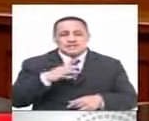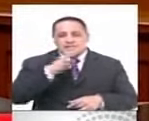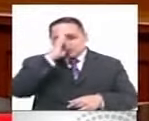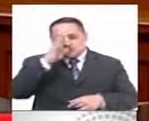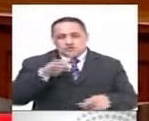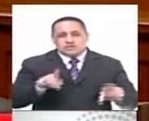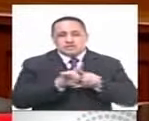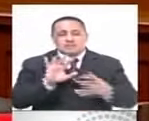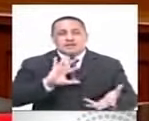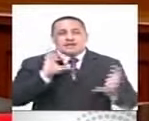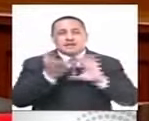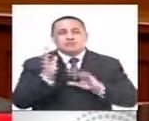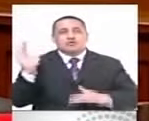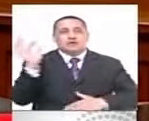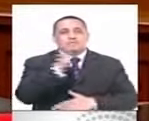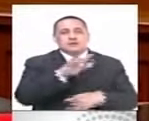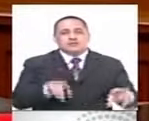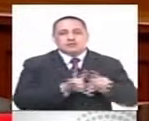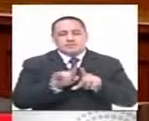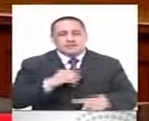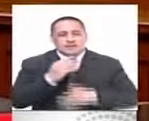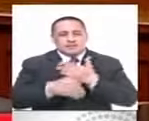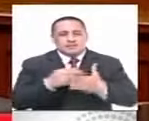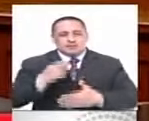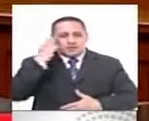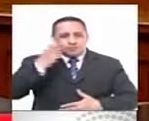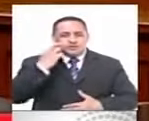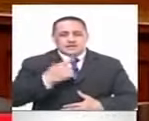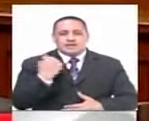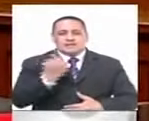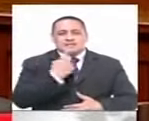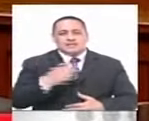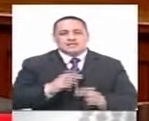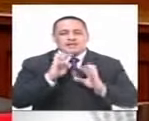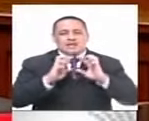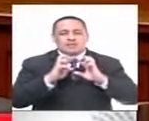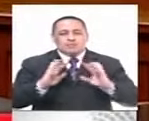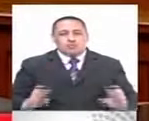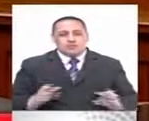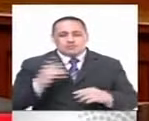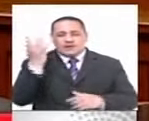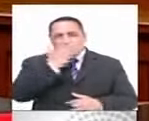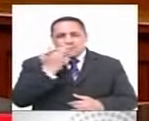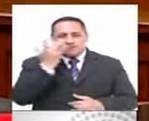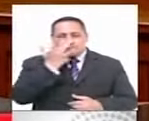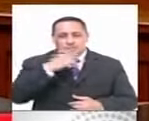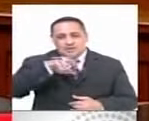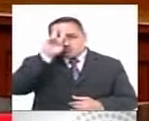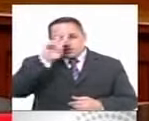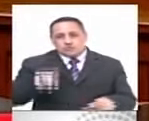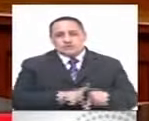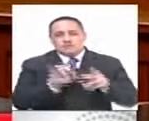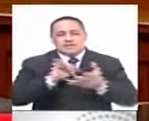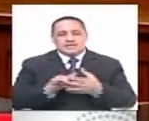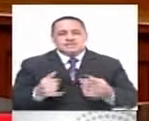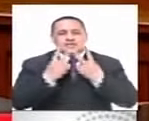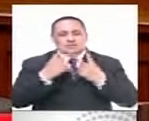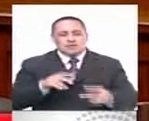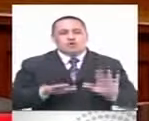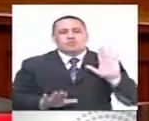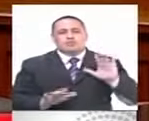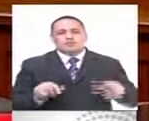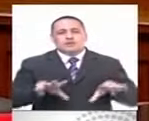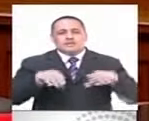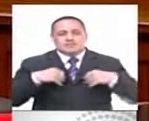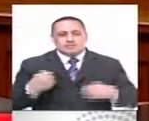climático. También sacaremos adelante la Política Nacional del Pueblo Afroperuano, la que responde a los compromisos asumidos